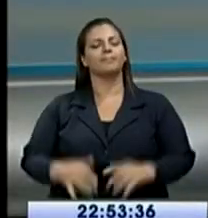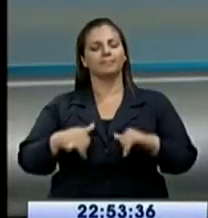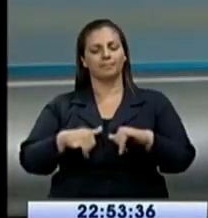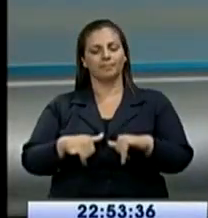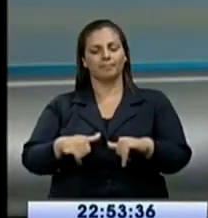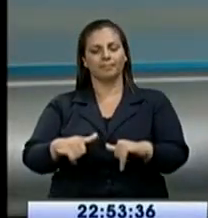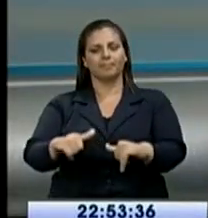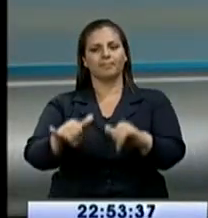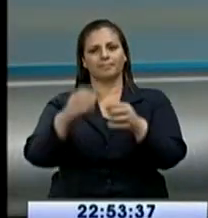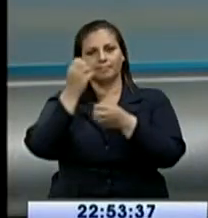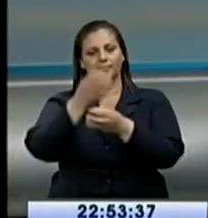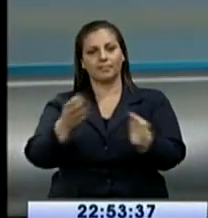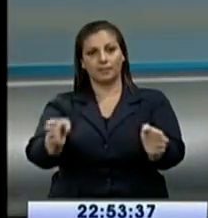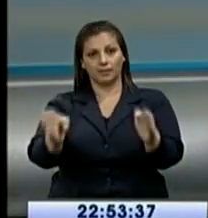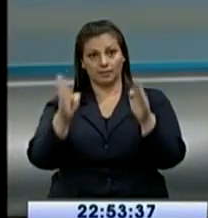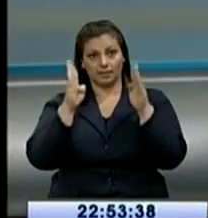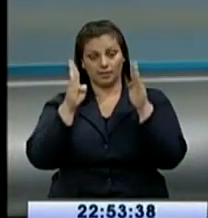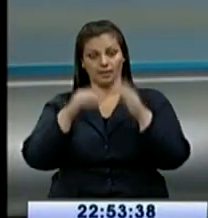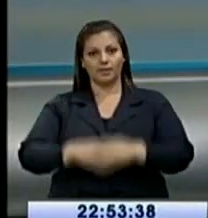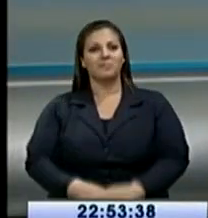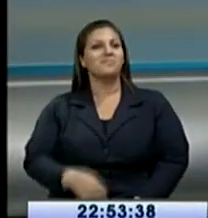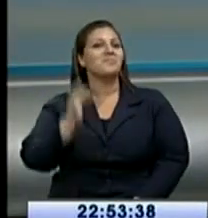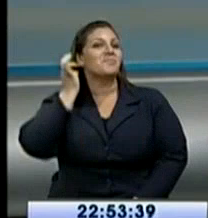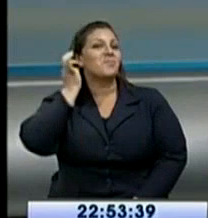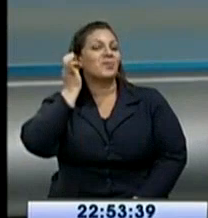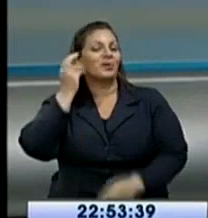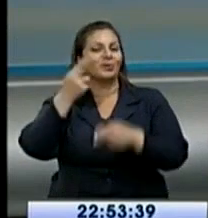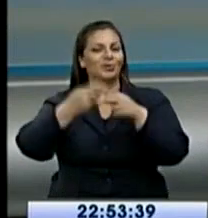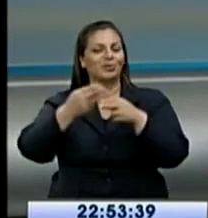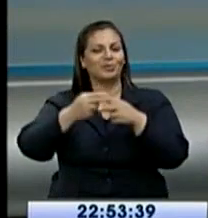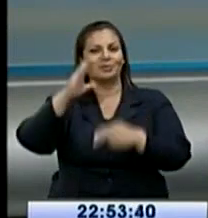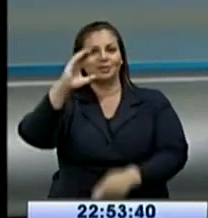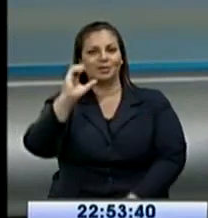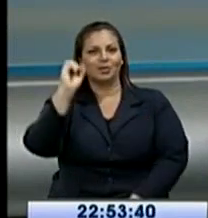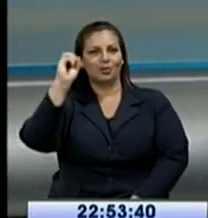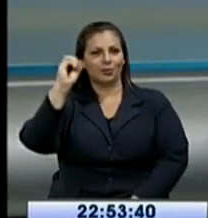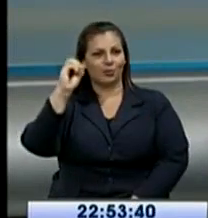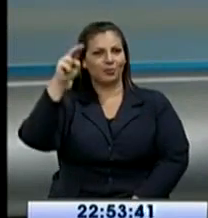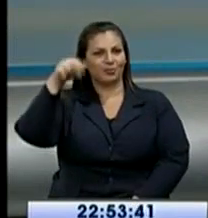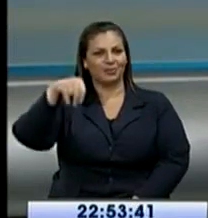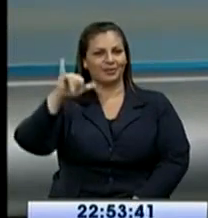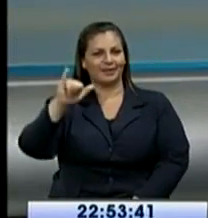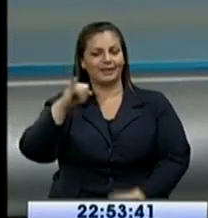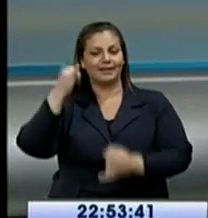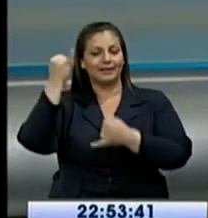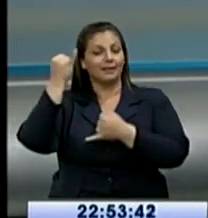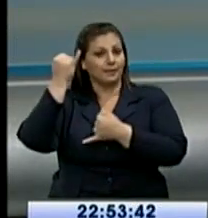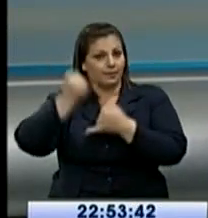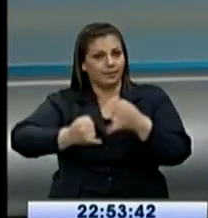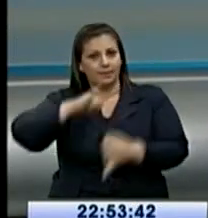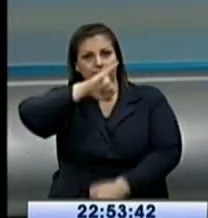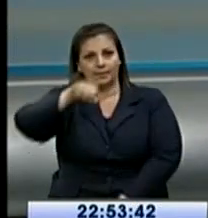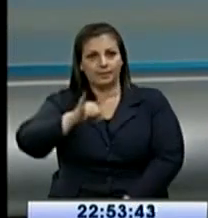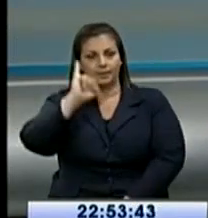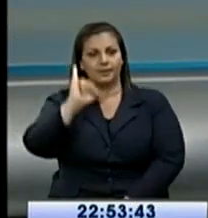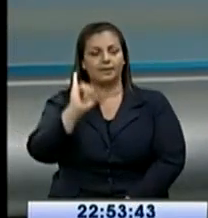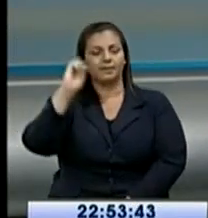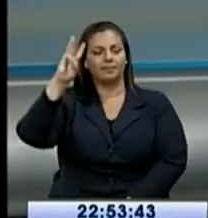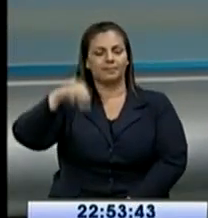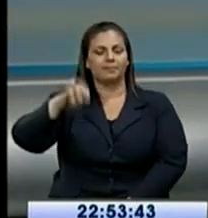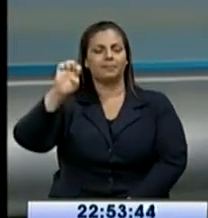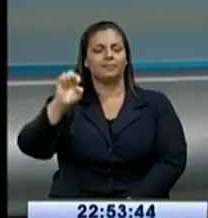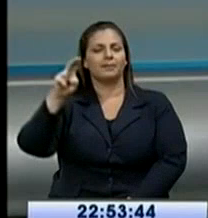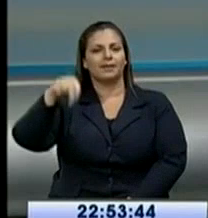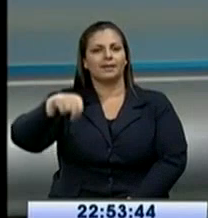Continuamos, mucha atención. Connie Jiménez fue coronada como Miss Ecuador 2016. Ella es la representante de la provincia de